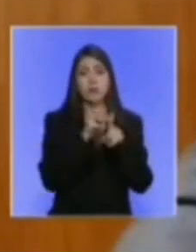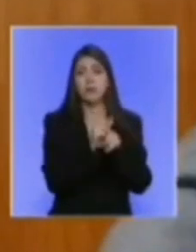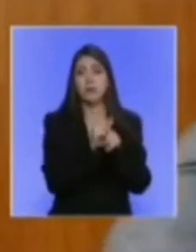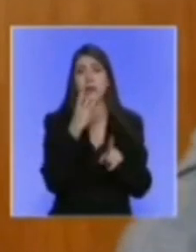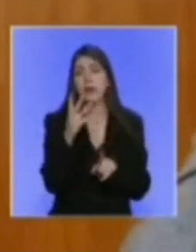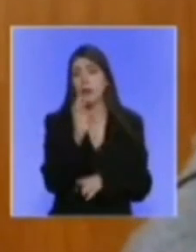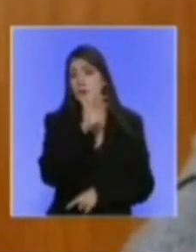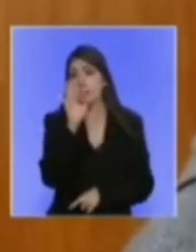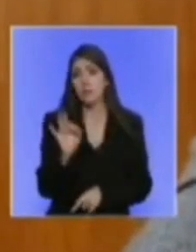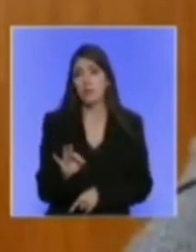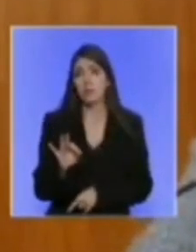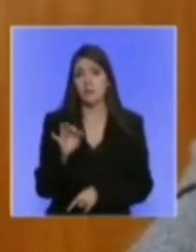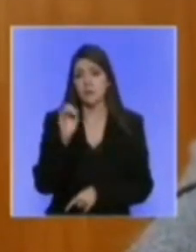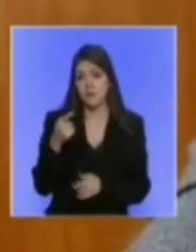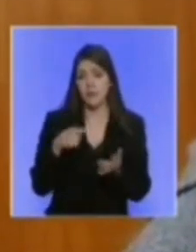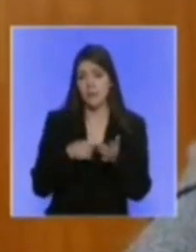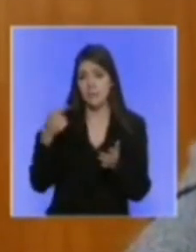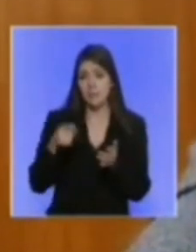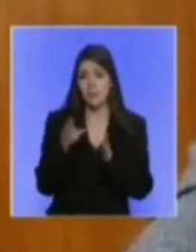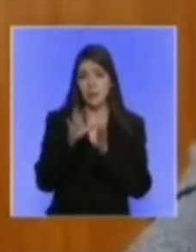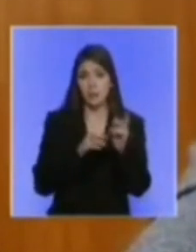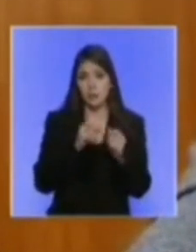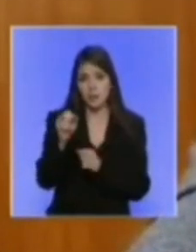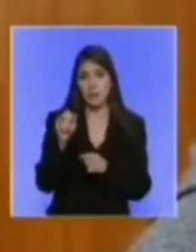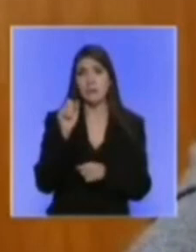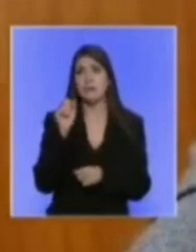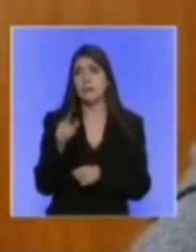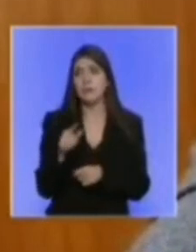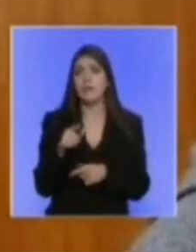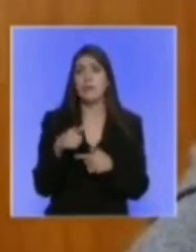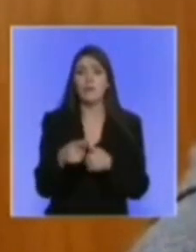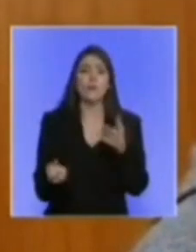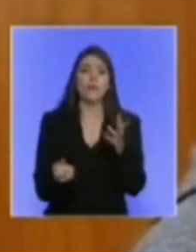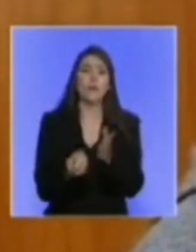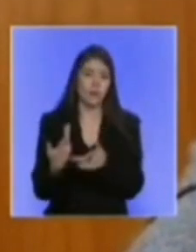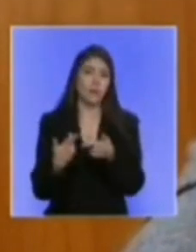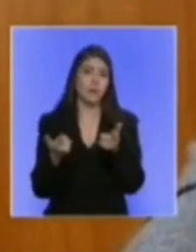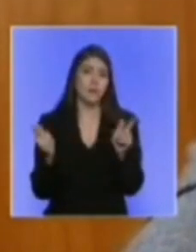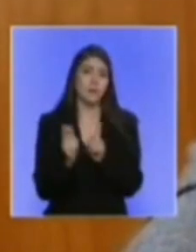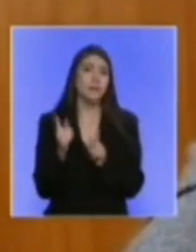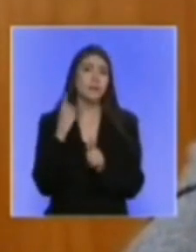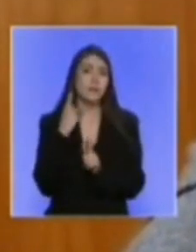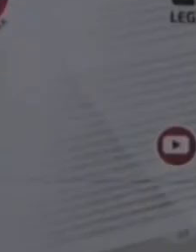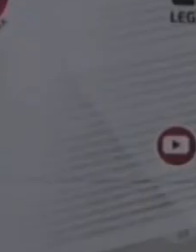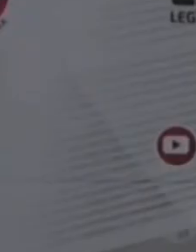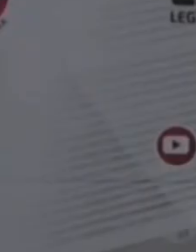pandemia no puede estar por encima de la constitución vamos a ir a otra nota muy rápidamente